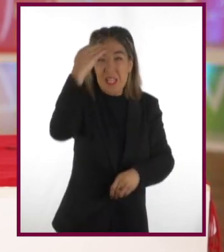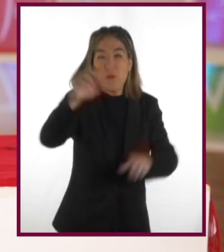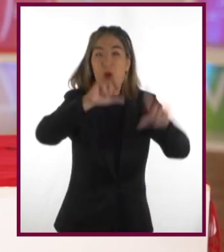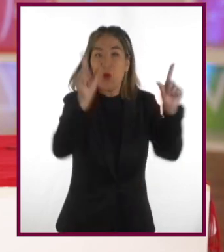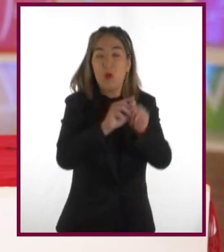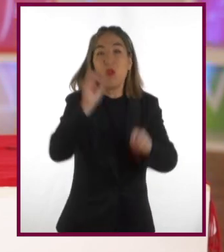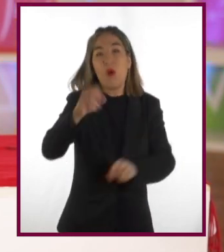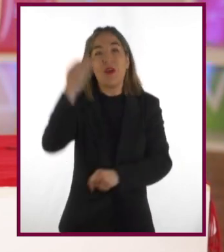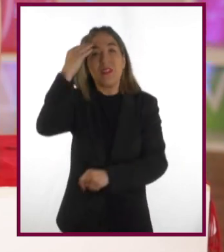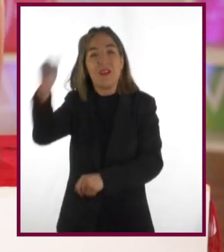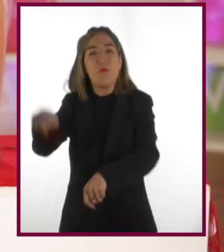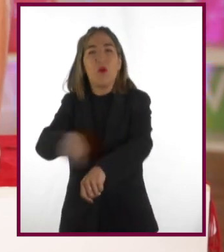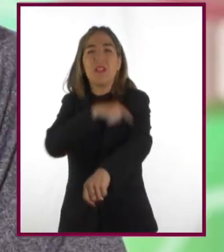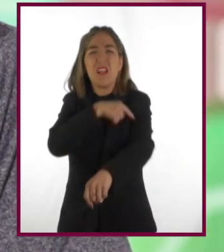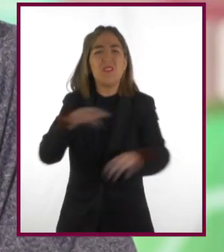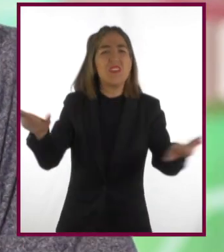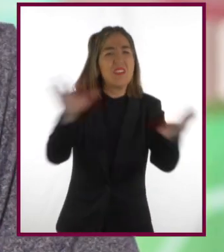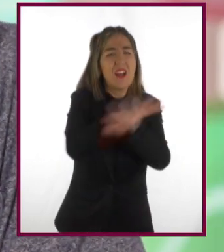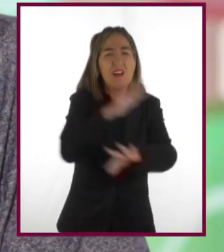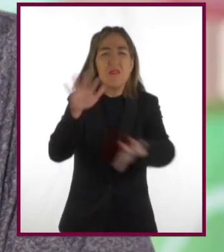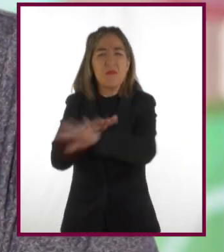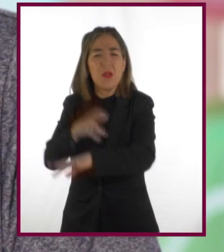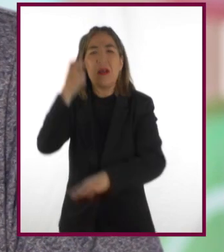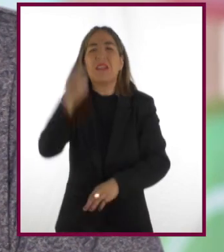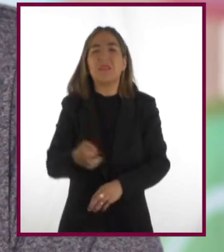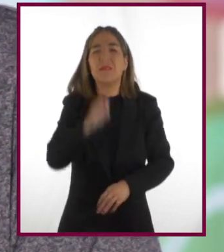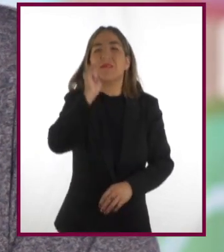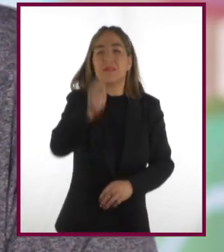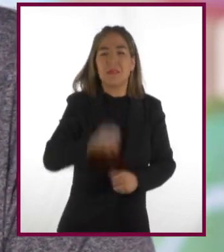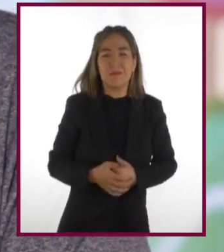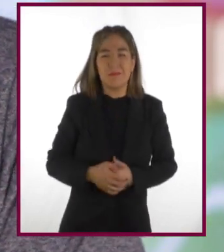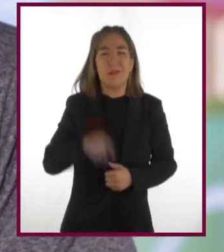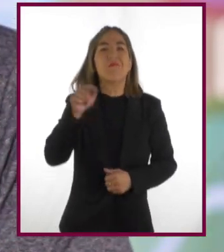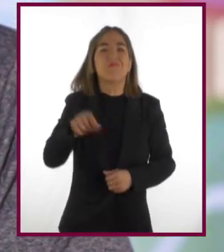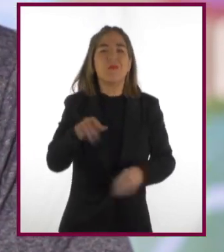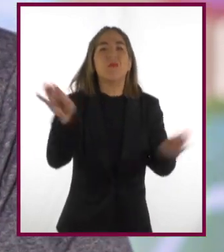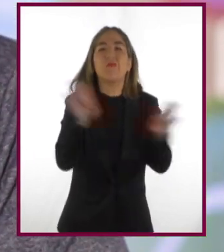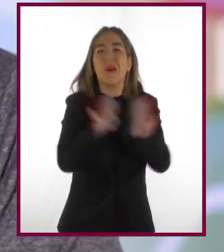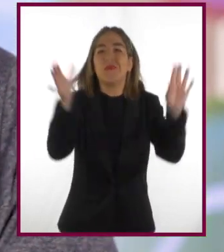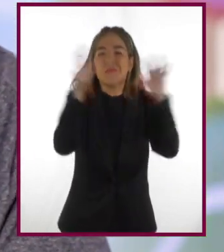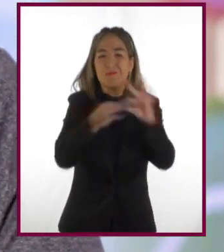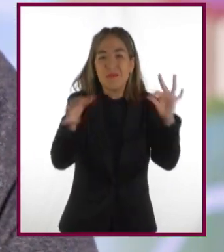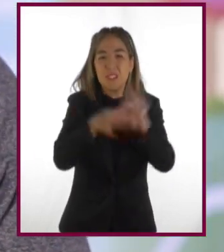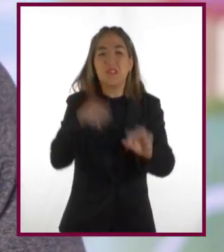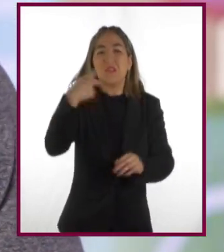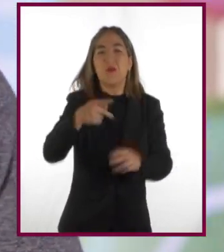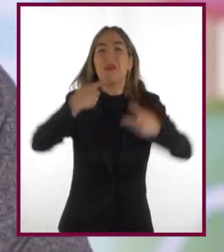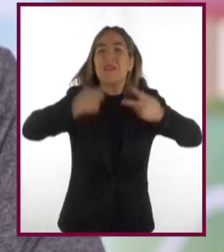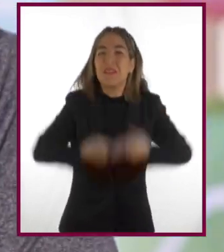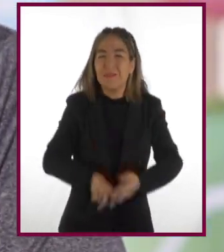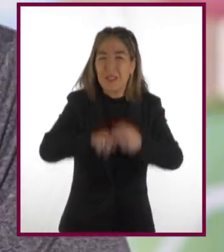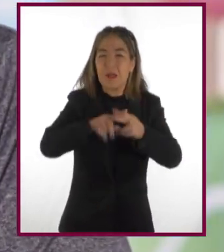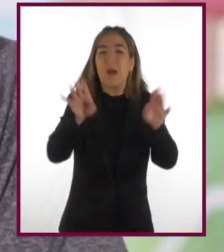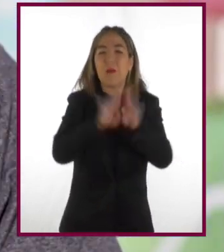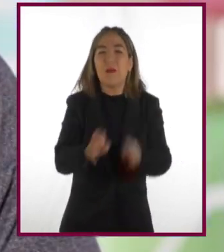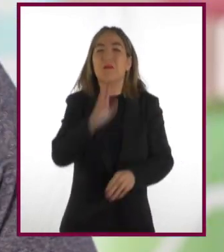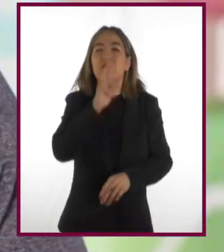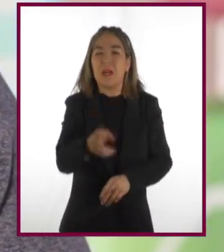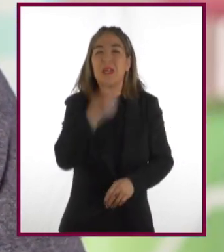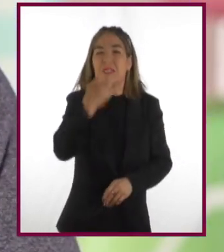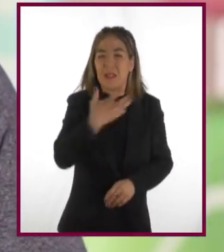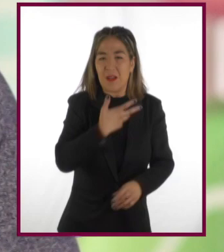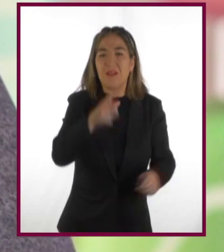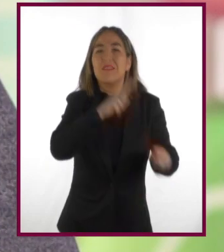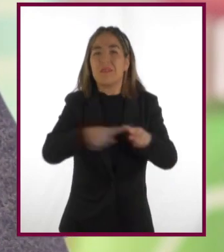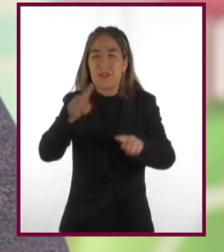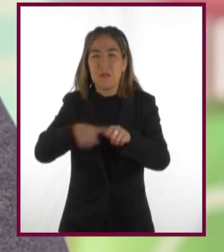corto o para un tiempo largo. Esto quiere decir que este era muy sensible con respecto a las condiciones iniciales y que